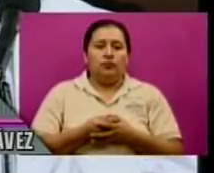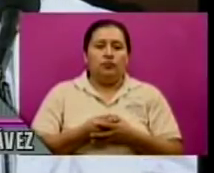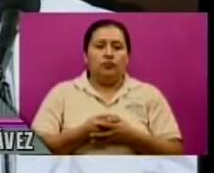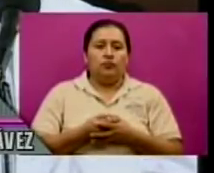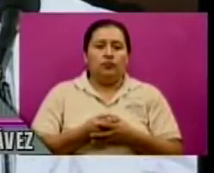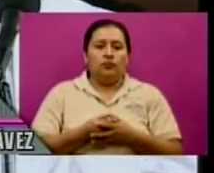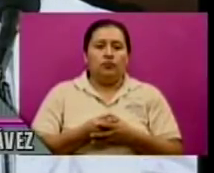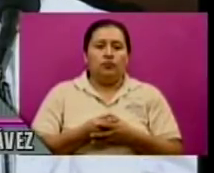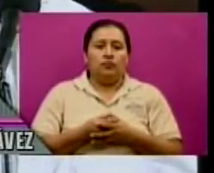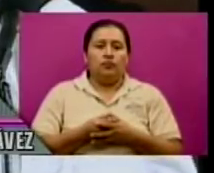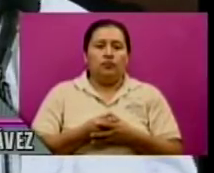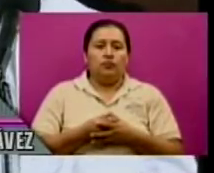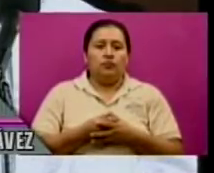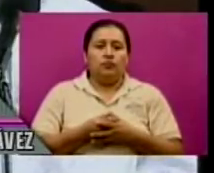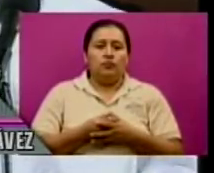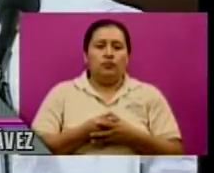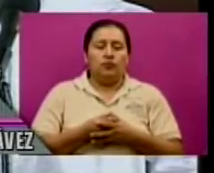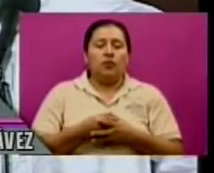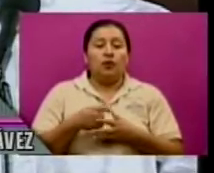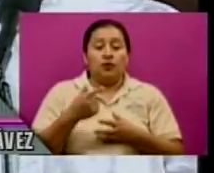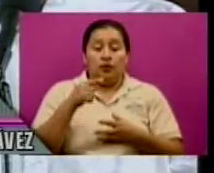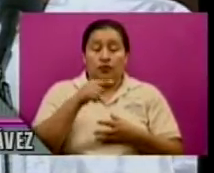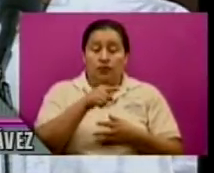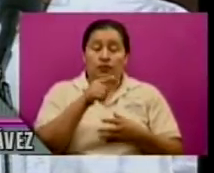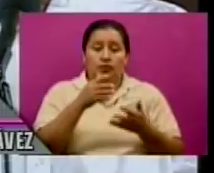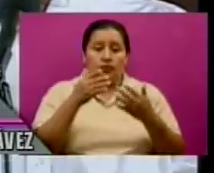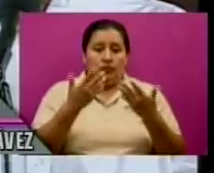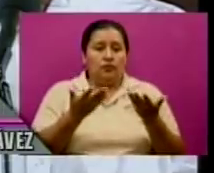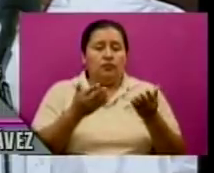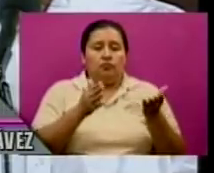trascendiendo con mayor fuerza